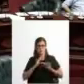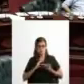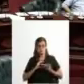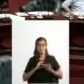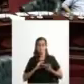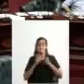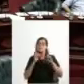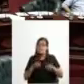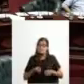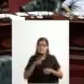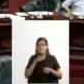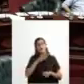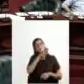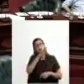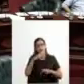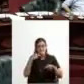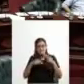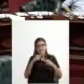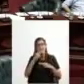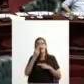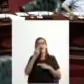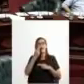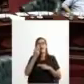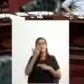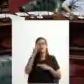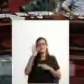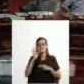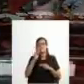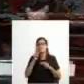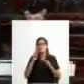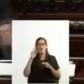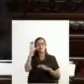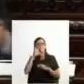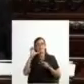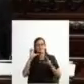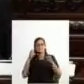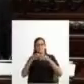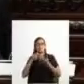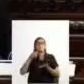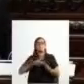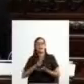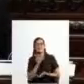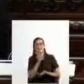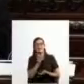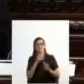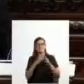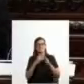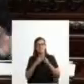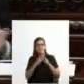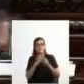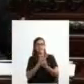Y que además es el que iba a cenar a Francis con los de Duxa pagado por la tarjeta corporativa.